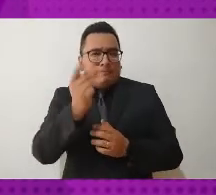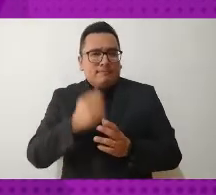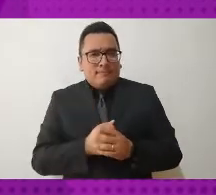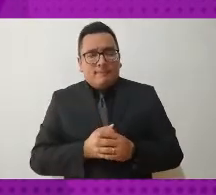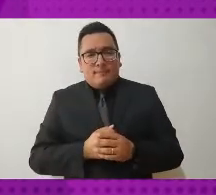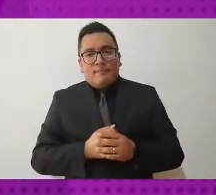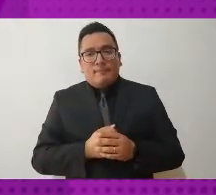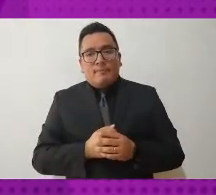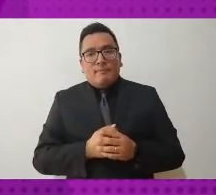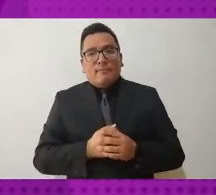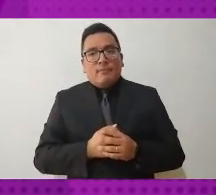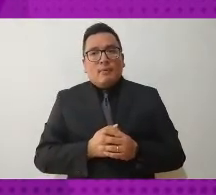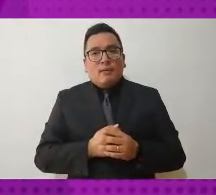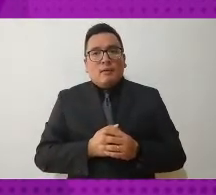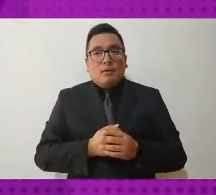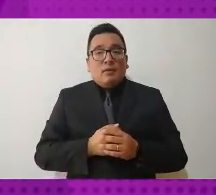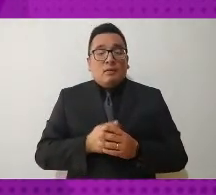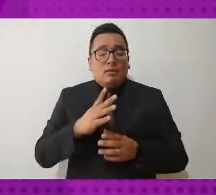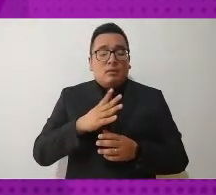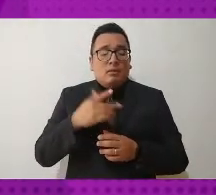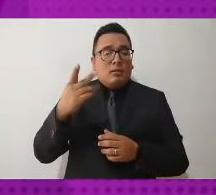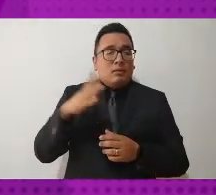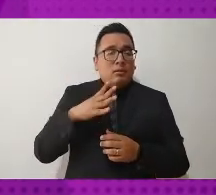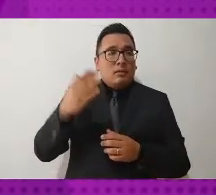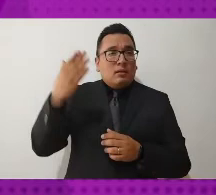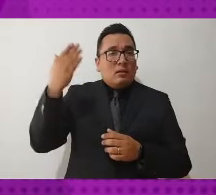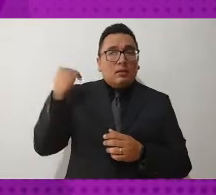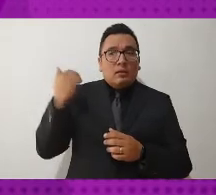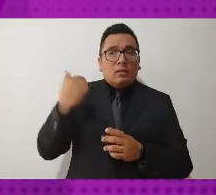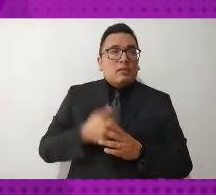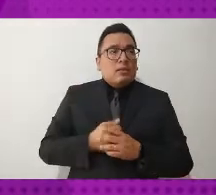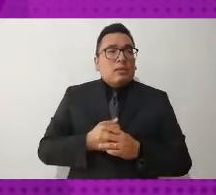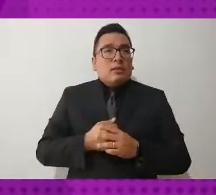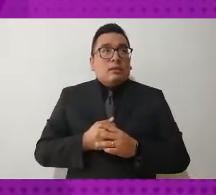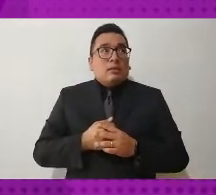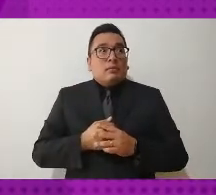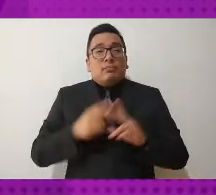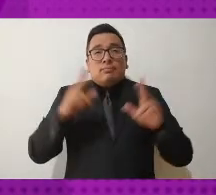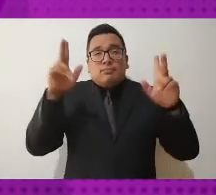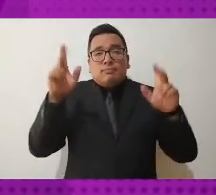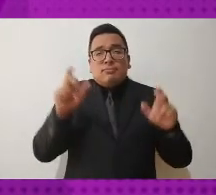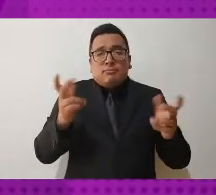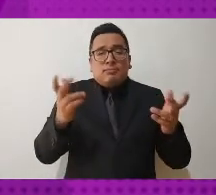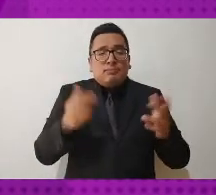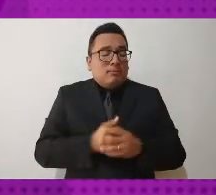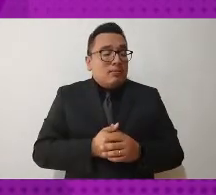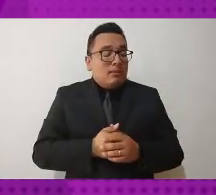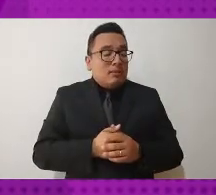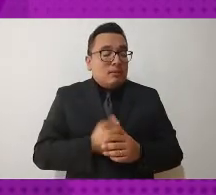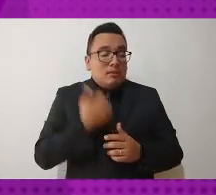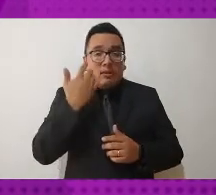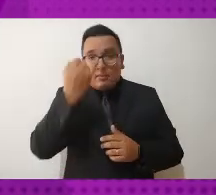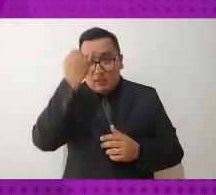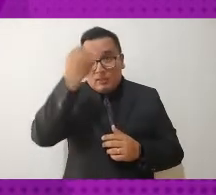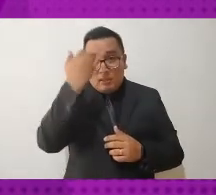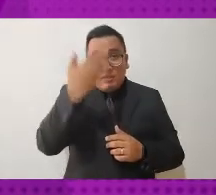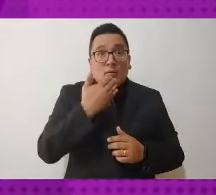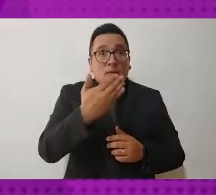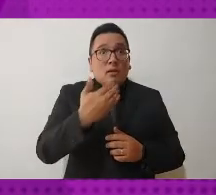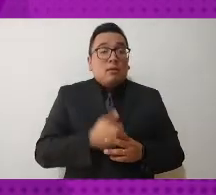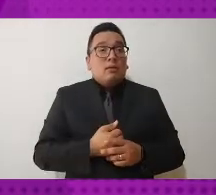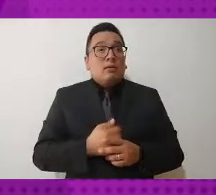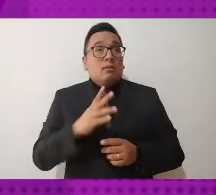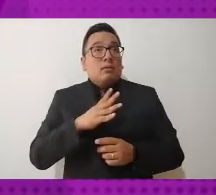que es bastante interesante ya que tuvieron un proceso con acciones afirmativas ya nos comentabas anteriormente que ya se hubo una